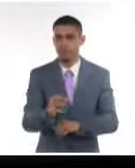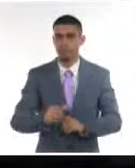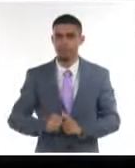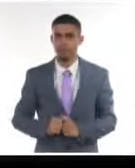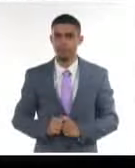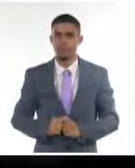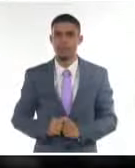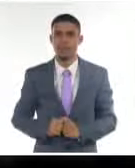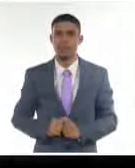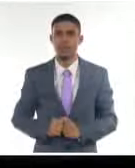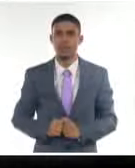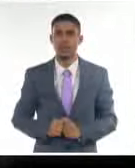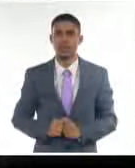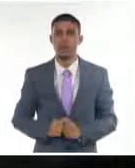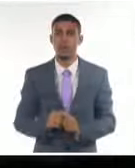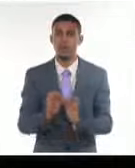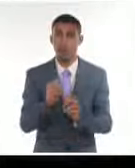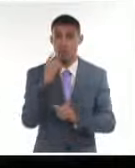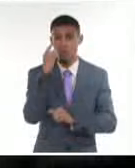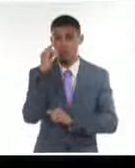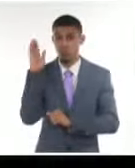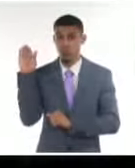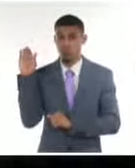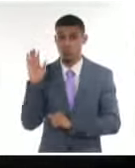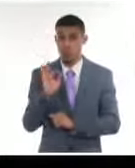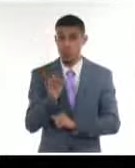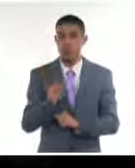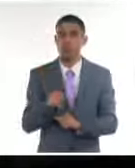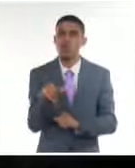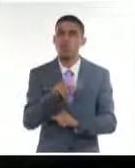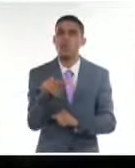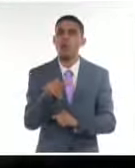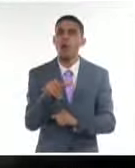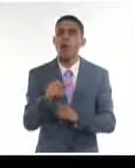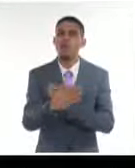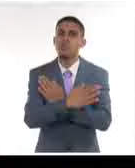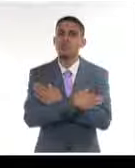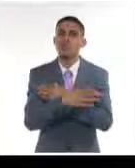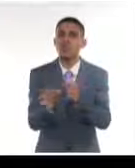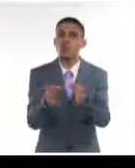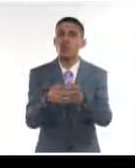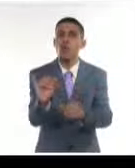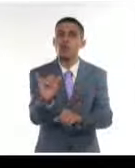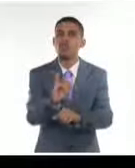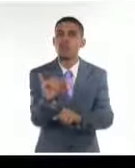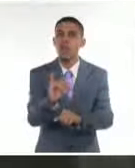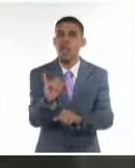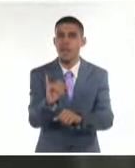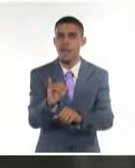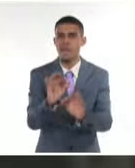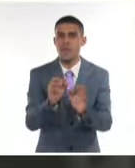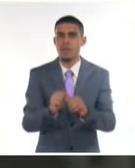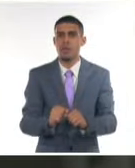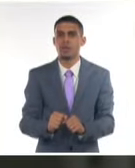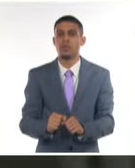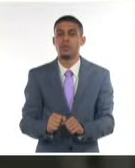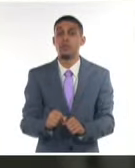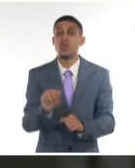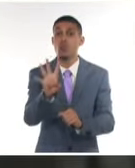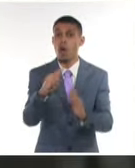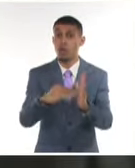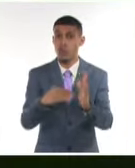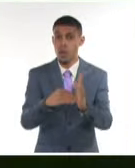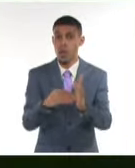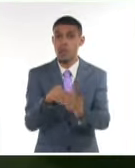un valle de la Sierra Cristal conocido como Piloto del Medio. Abrazó a la columna 6 Fran País a las 4 de la tarde del